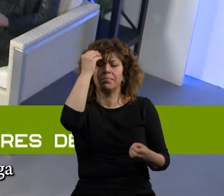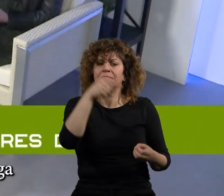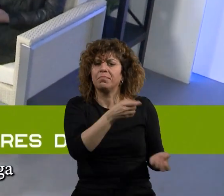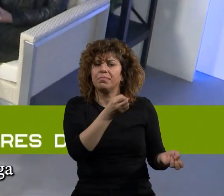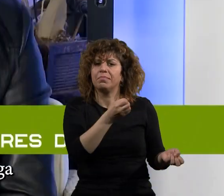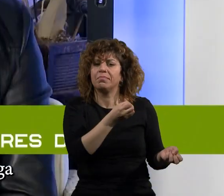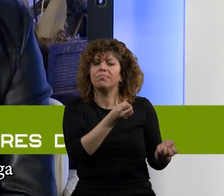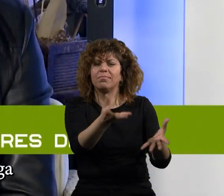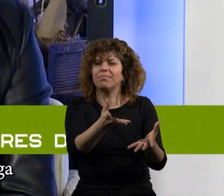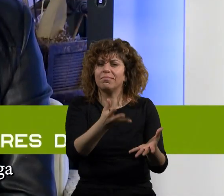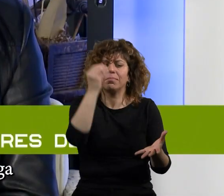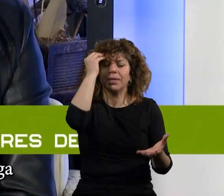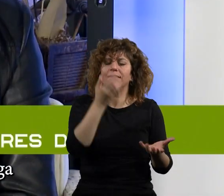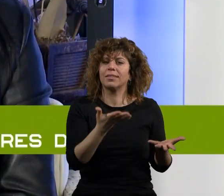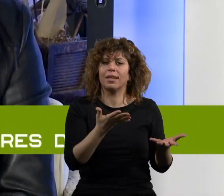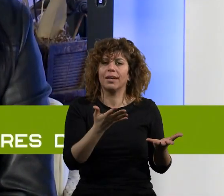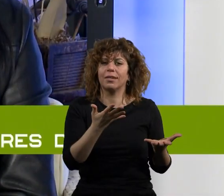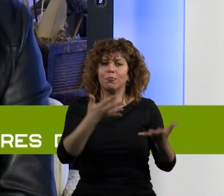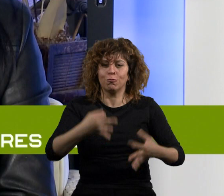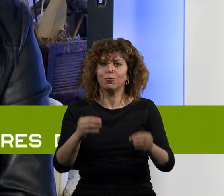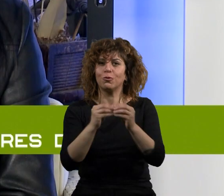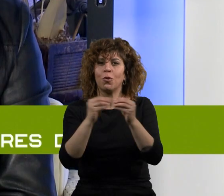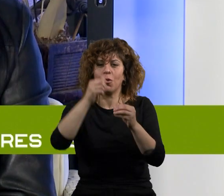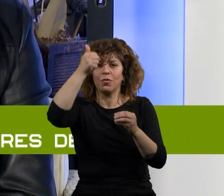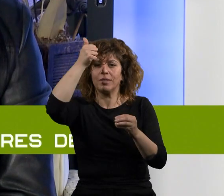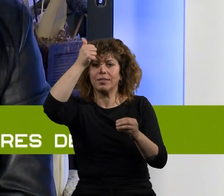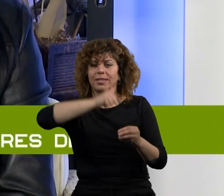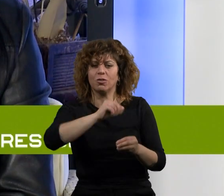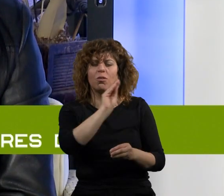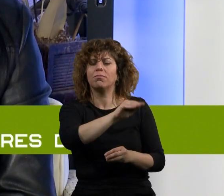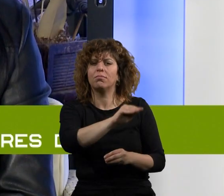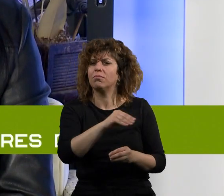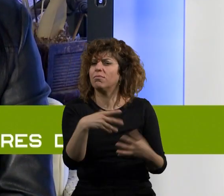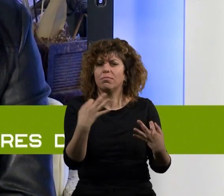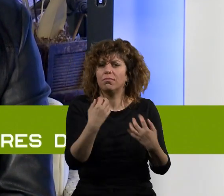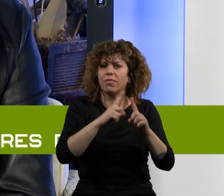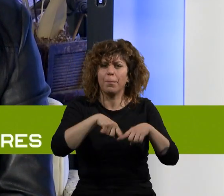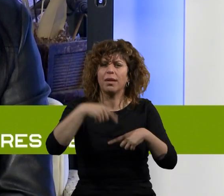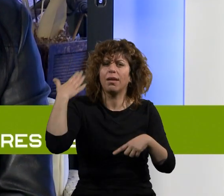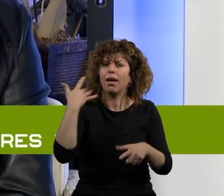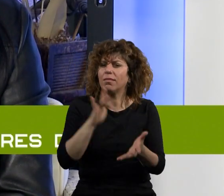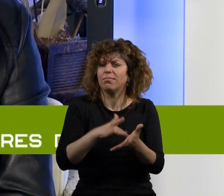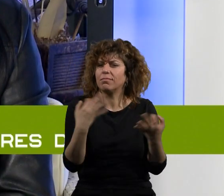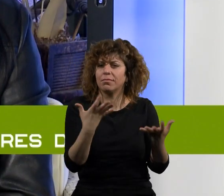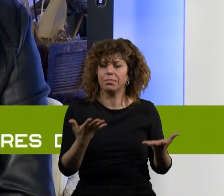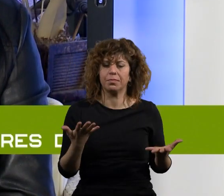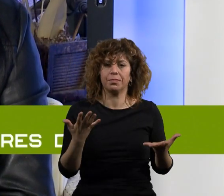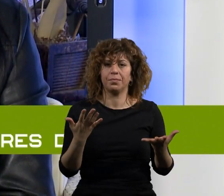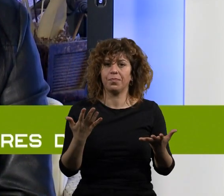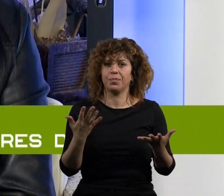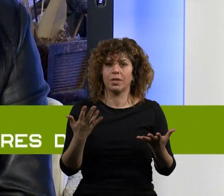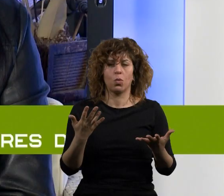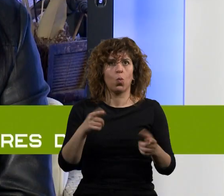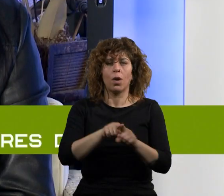dijiste cuando vino Robert Astorgano a decir, bueno, ¿qué ha pasado en la familia? Pues era como